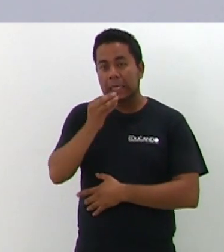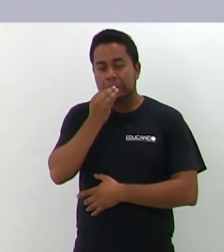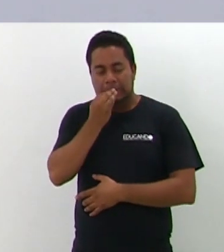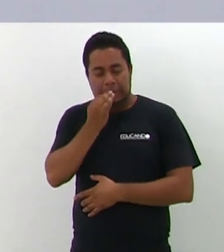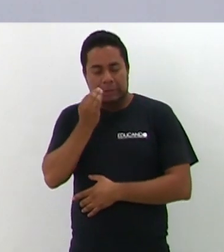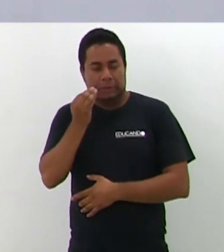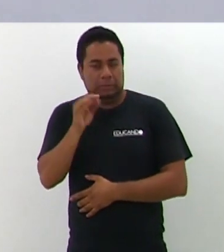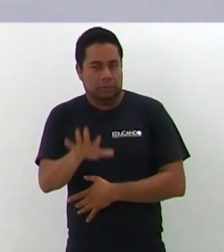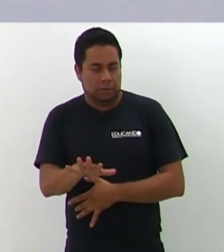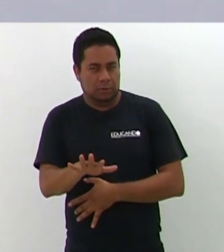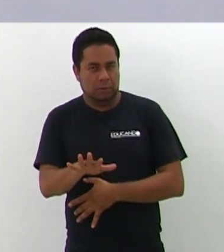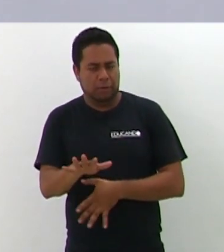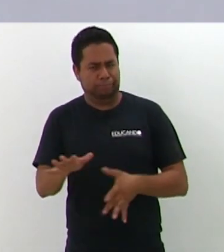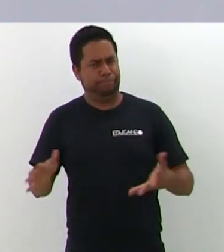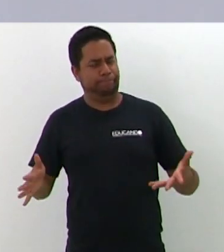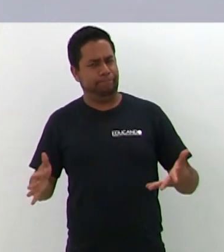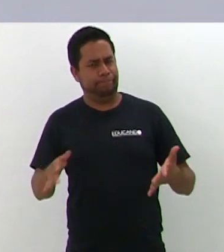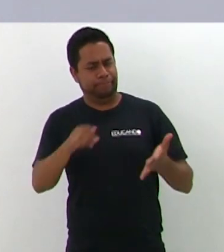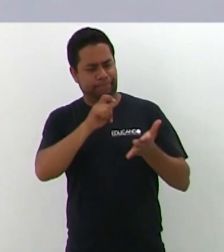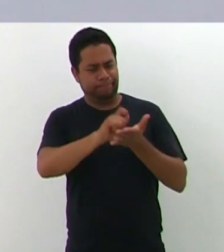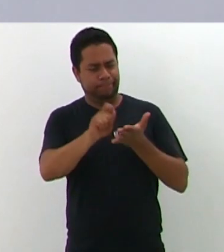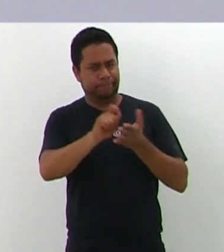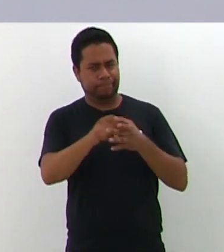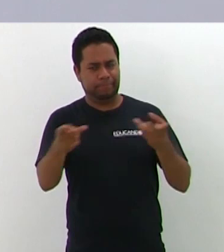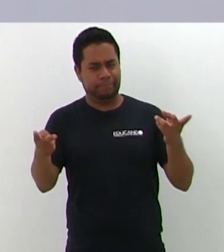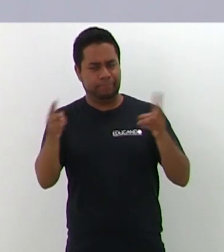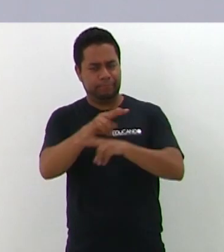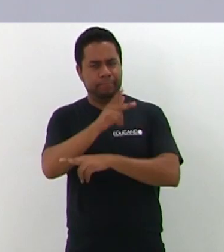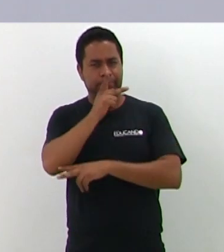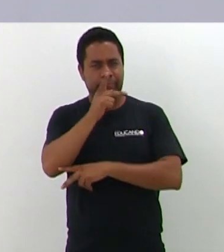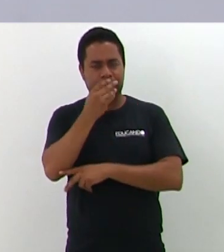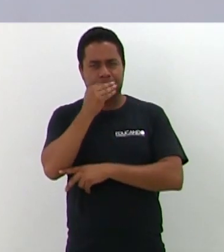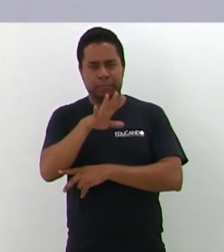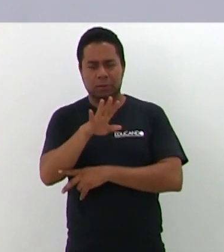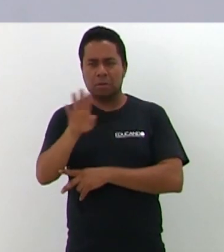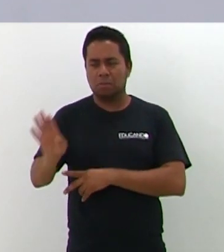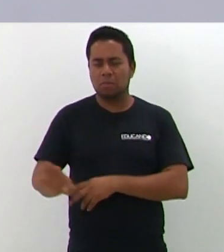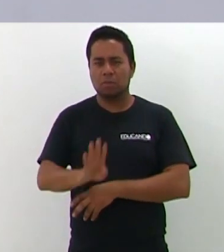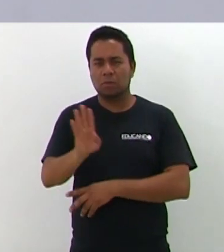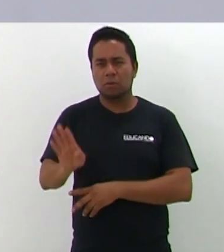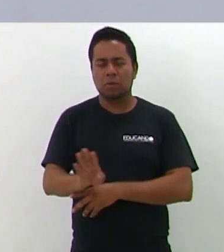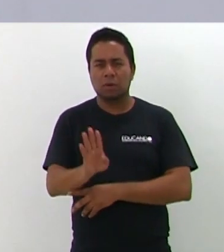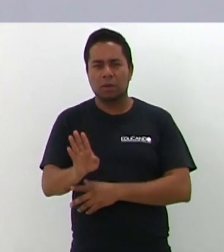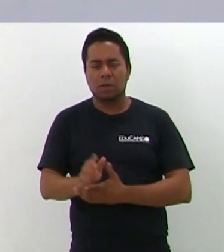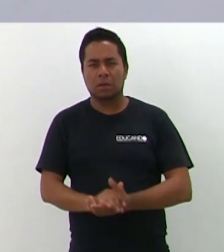hermosa, así que le vamos a escribir, lo contrario de hermosa sería una bruja